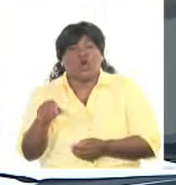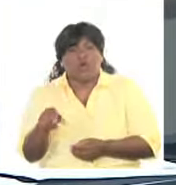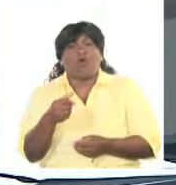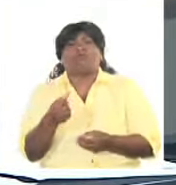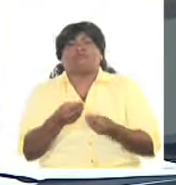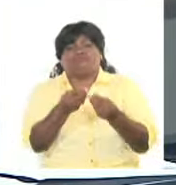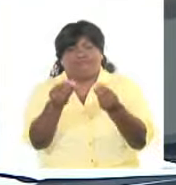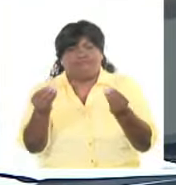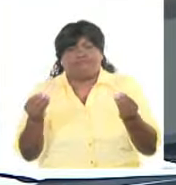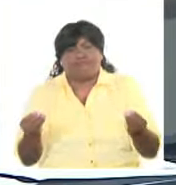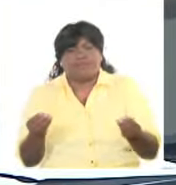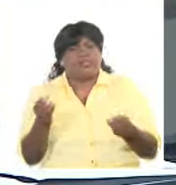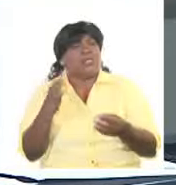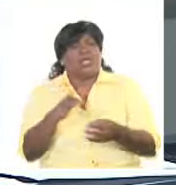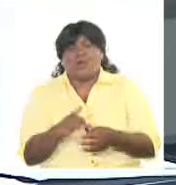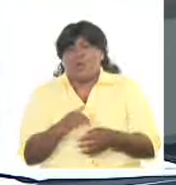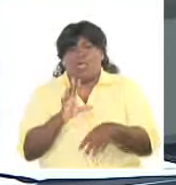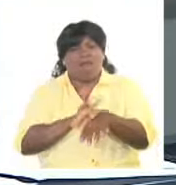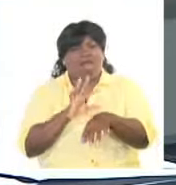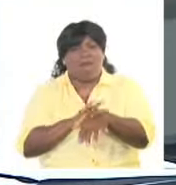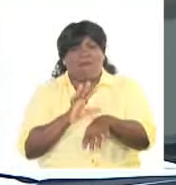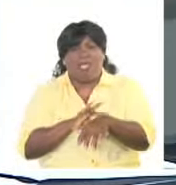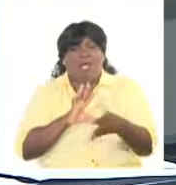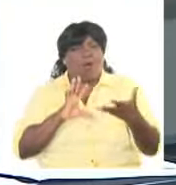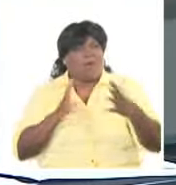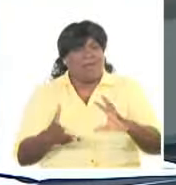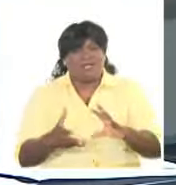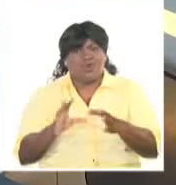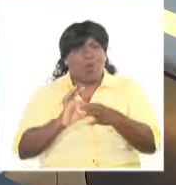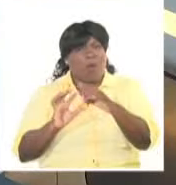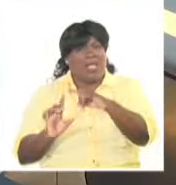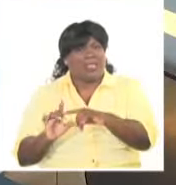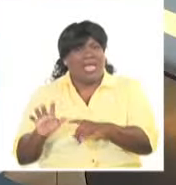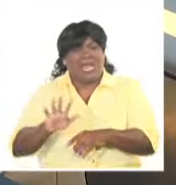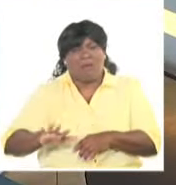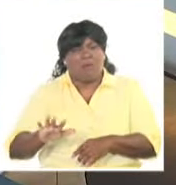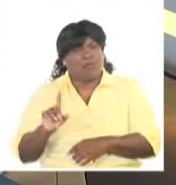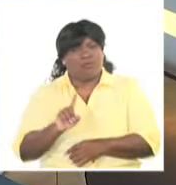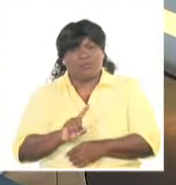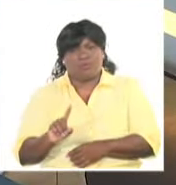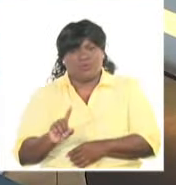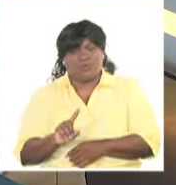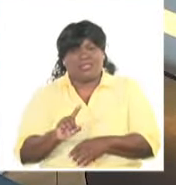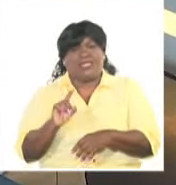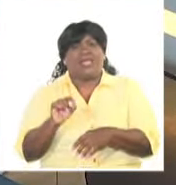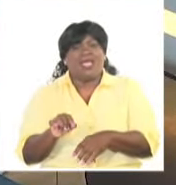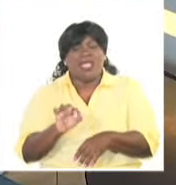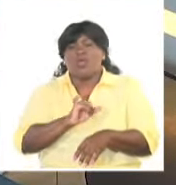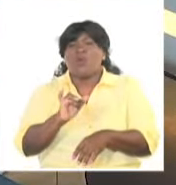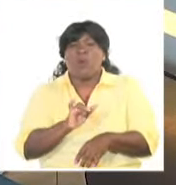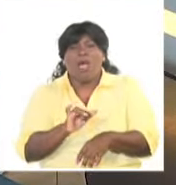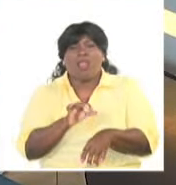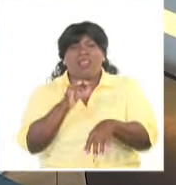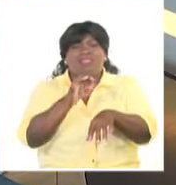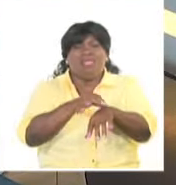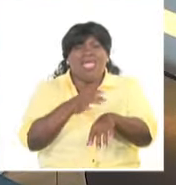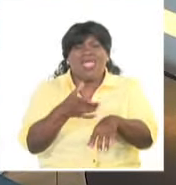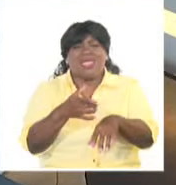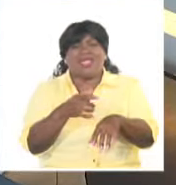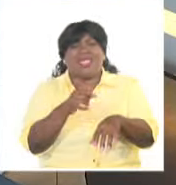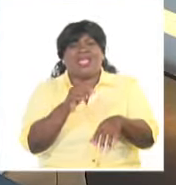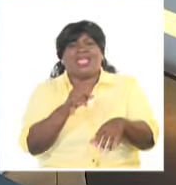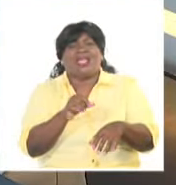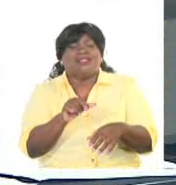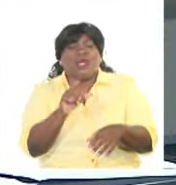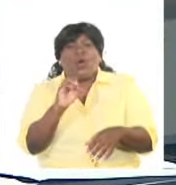que no se den brotes ni complicaciones de otro tipo. La arbovirosis es una situación similar. 15